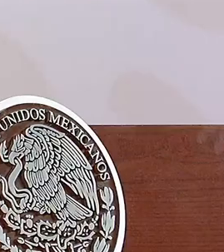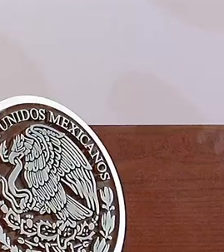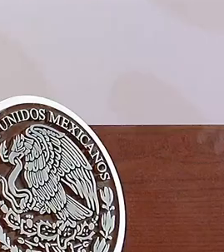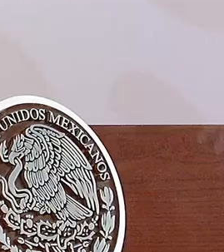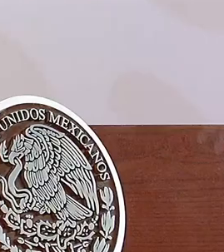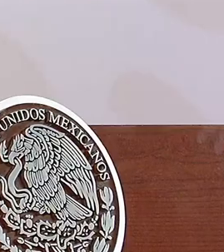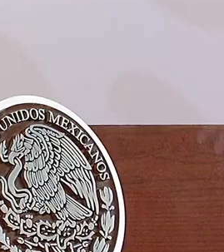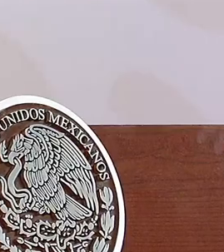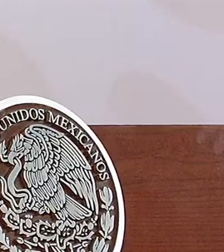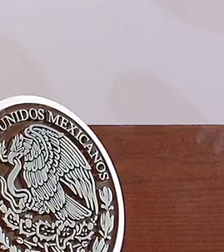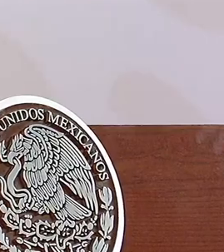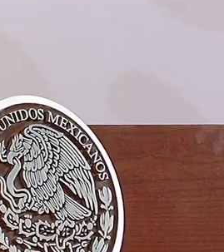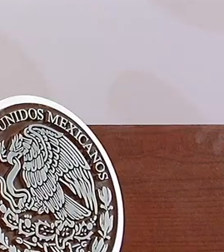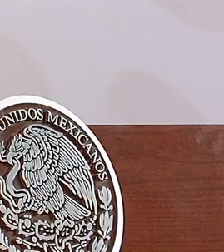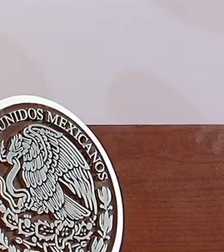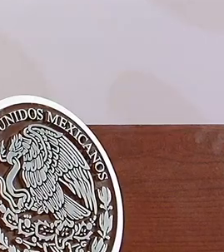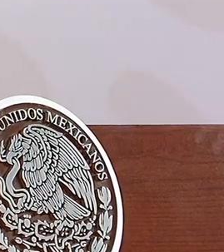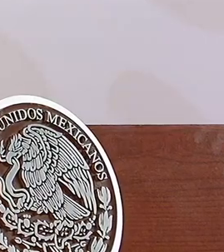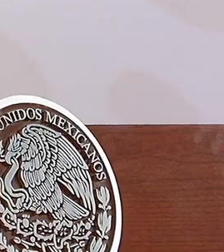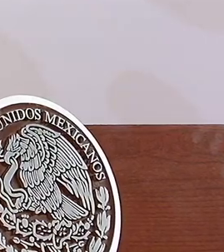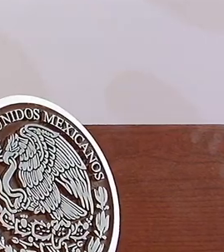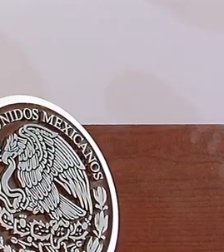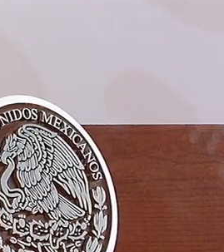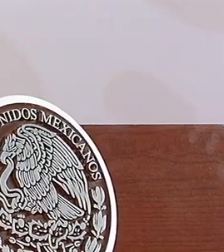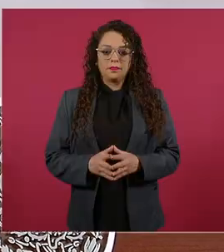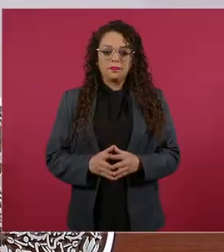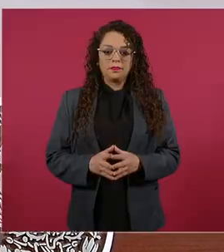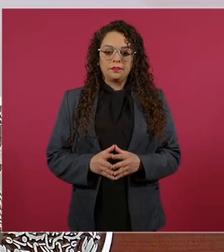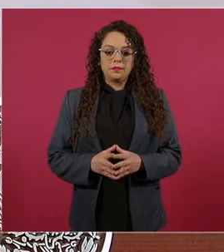Estábamos en una gira